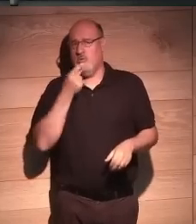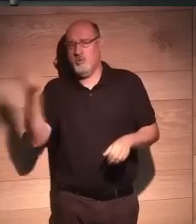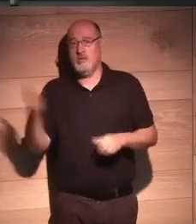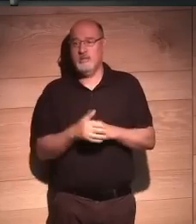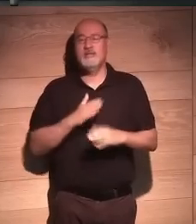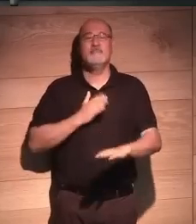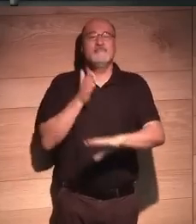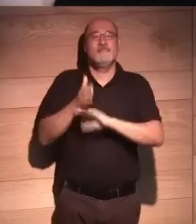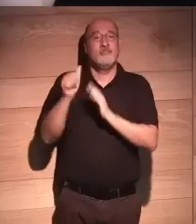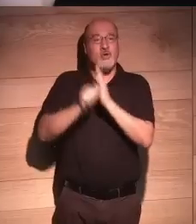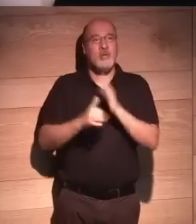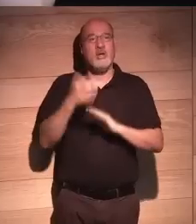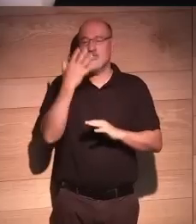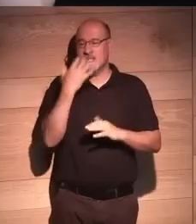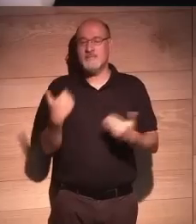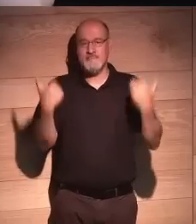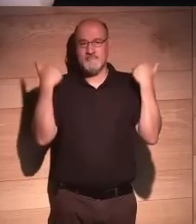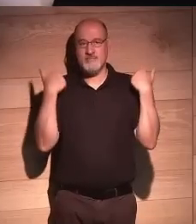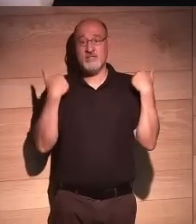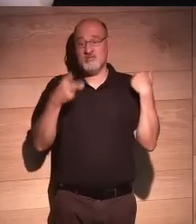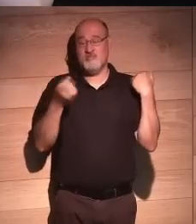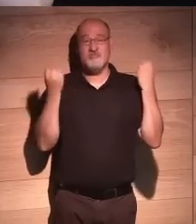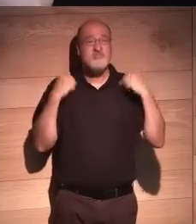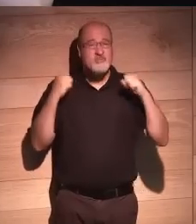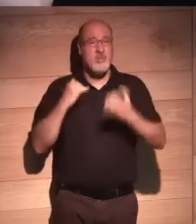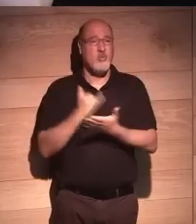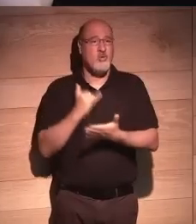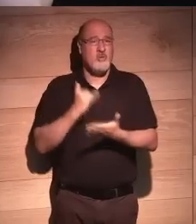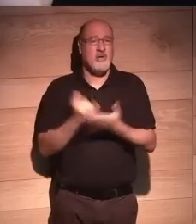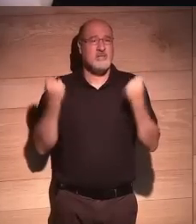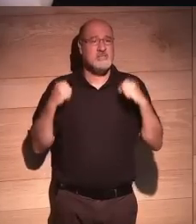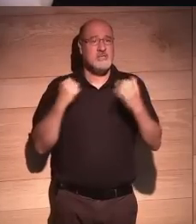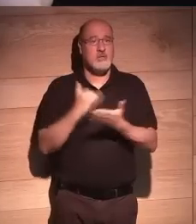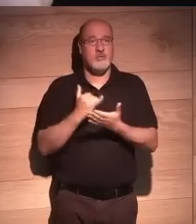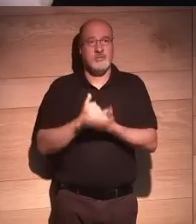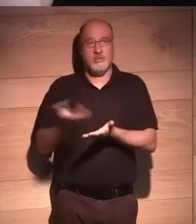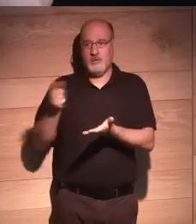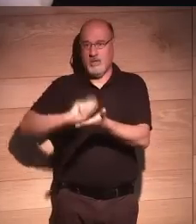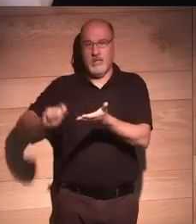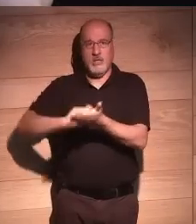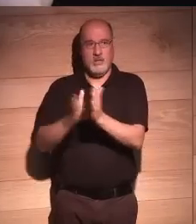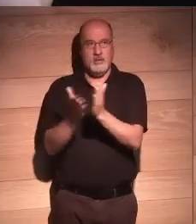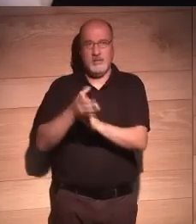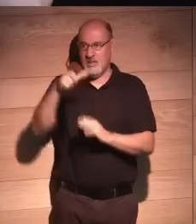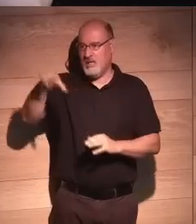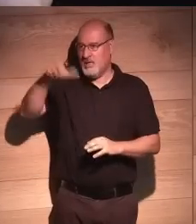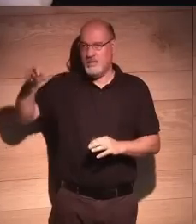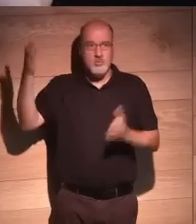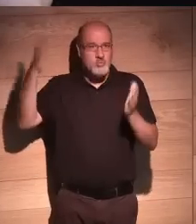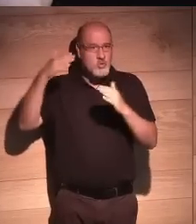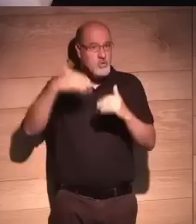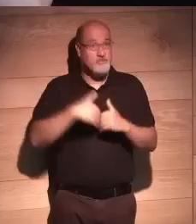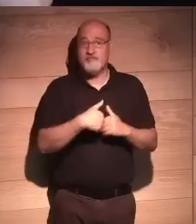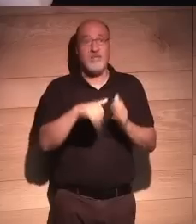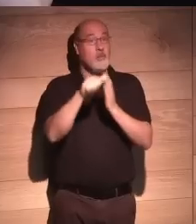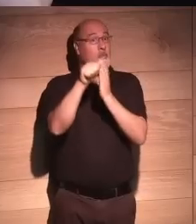fui a hacer el programa ya, que iba a empezar en serio, porque eso era un ensayo, una especie y no había redacción. Digo, ¿y dónde está la gente y tal? Digo, no, es